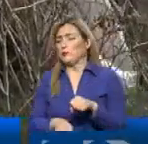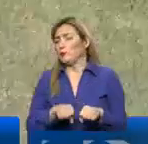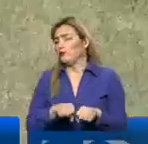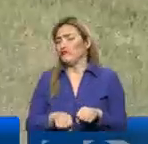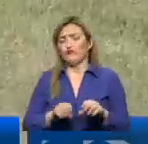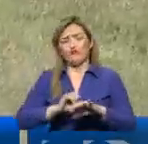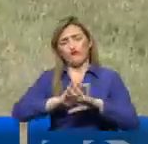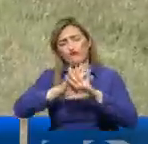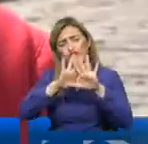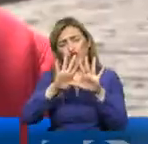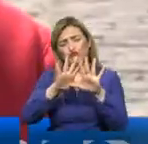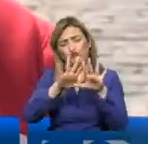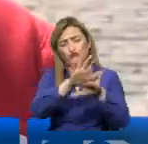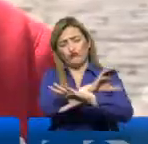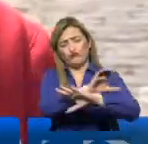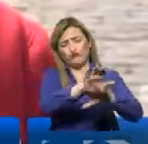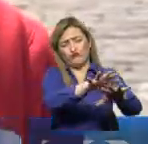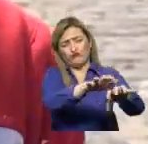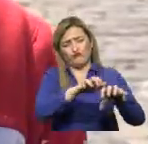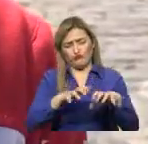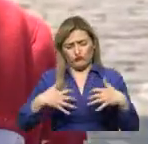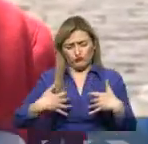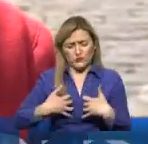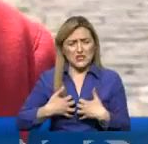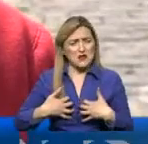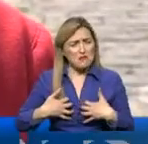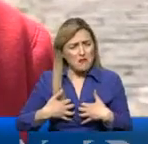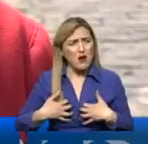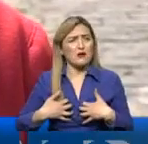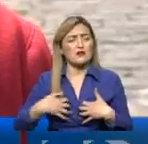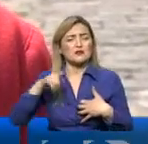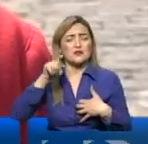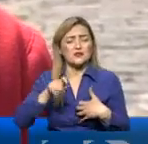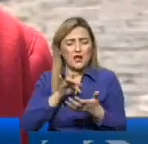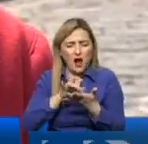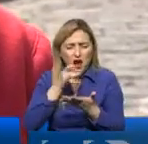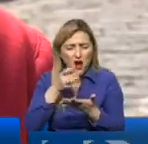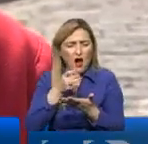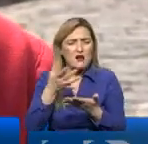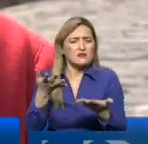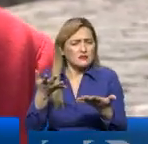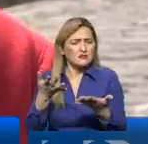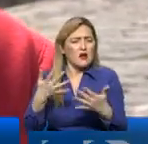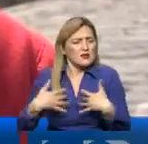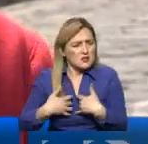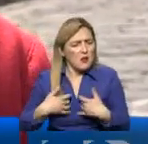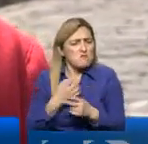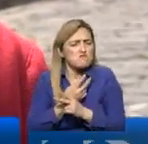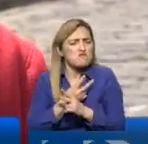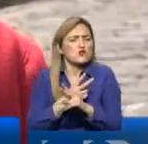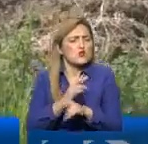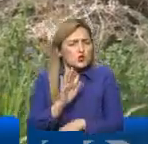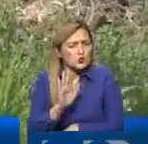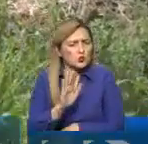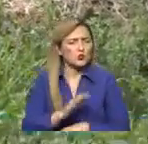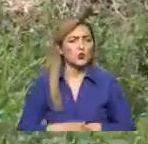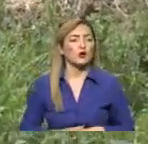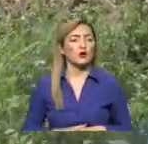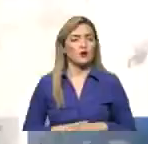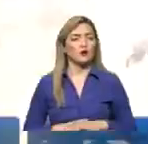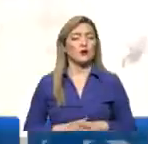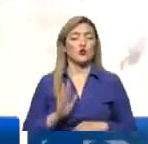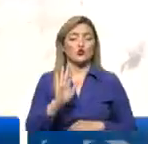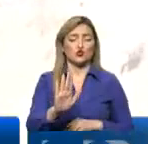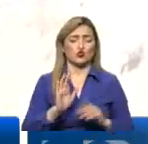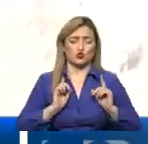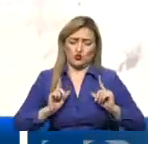cultivos para los animales que puedan suministrar el antibiótico respectivo para que entienden proteger a sus animales y para su